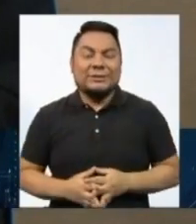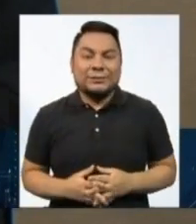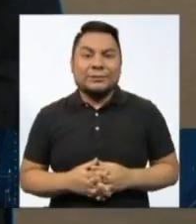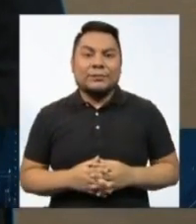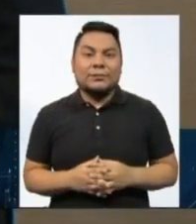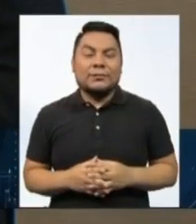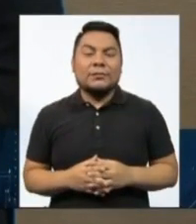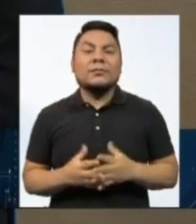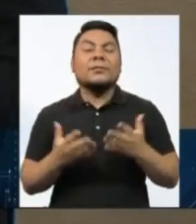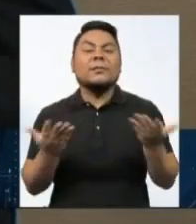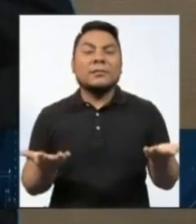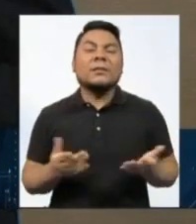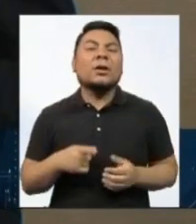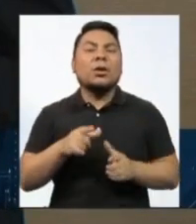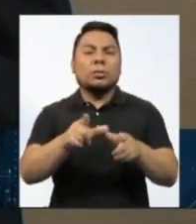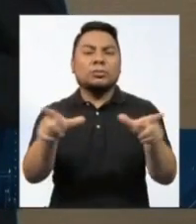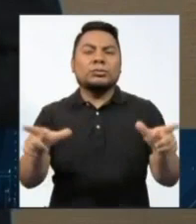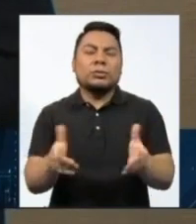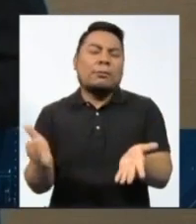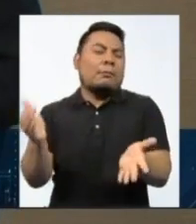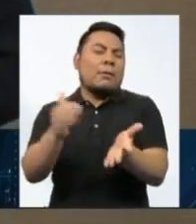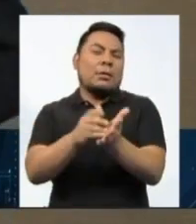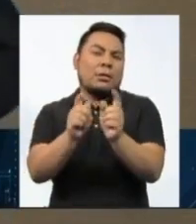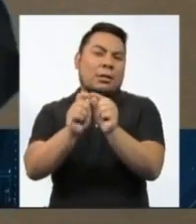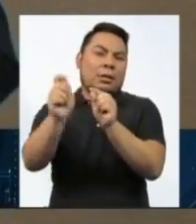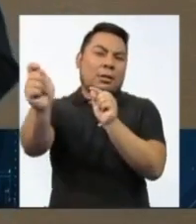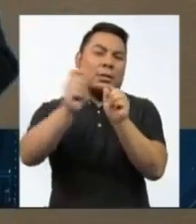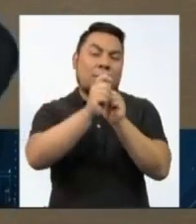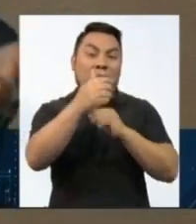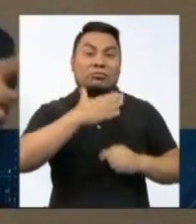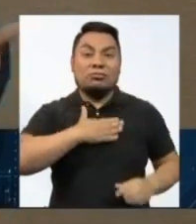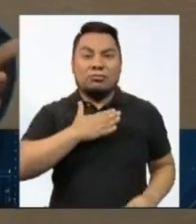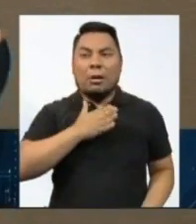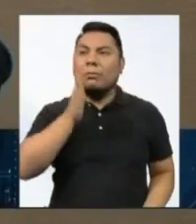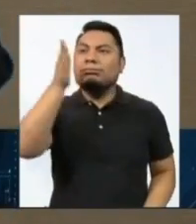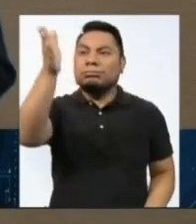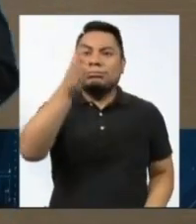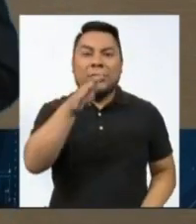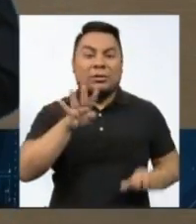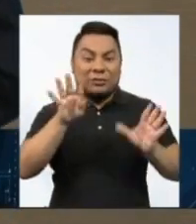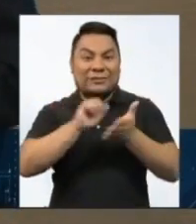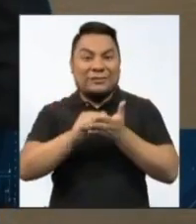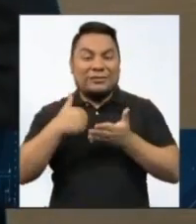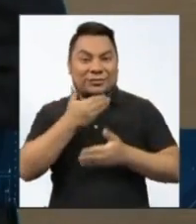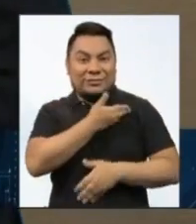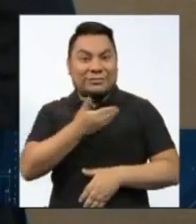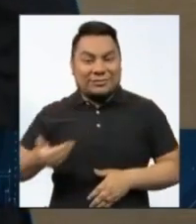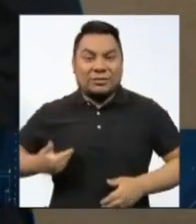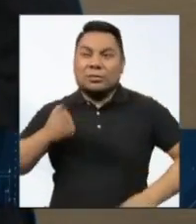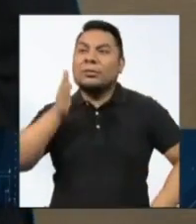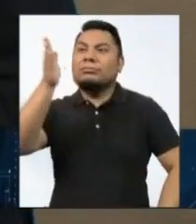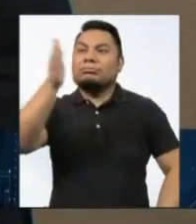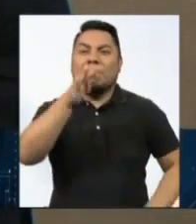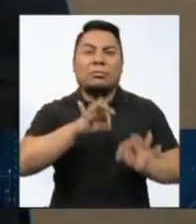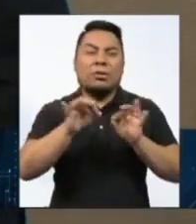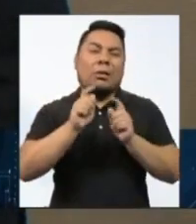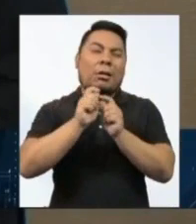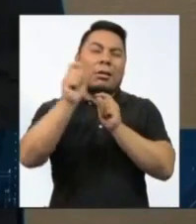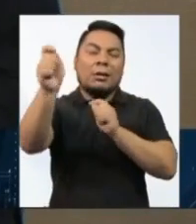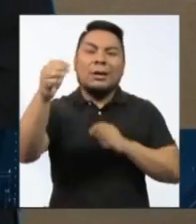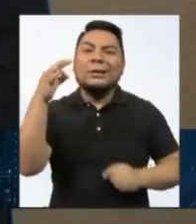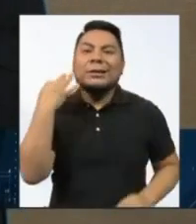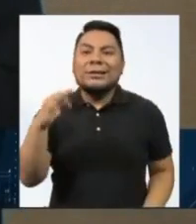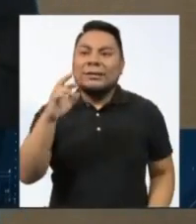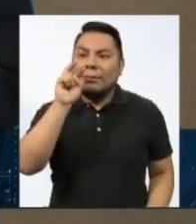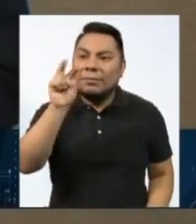en donde en los sitios más alejados que yo he ido en estos 9 meses de gobierno, siempre he encontrado algún